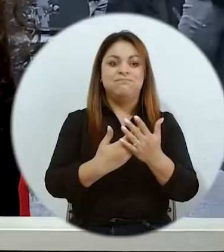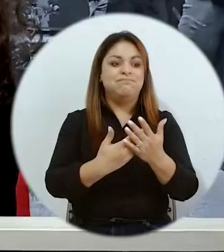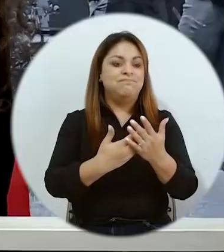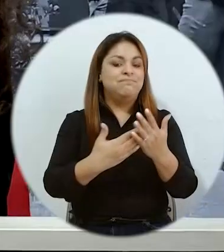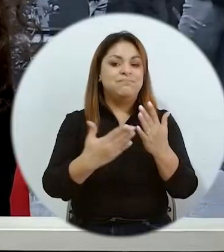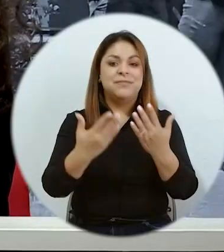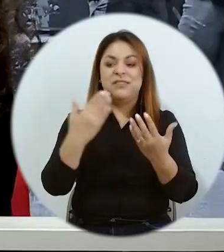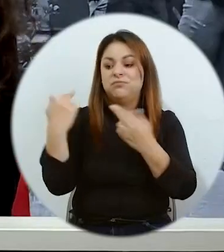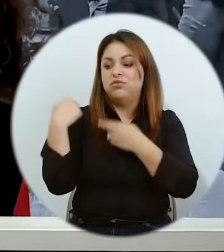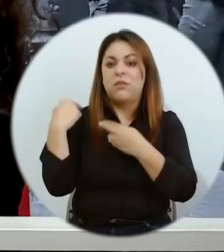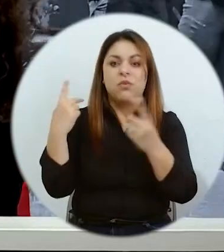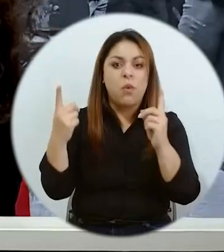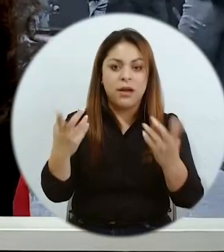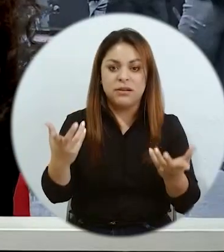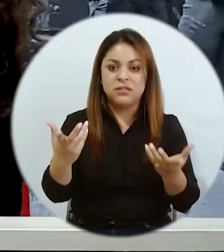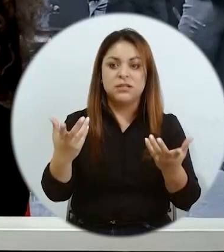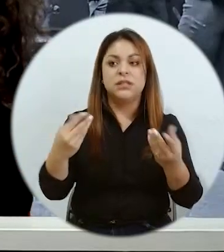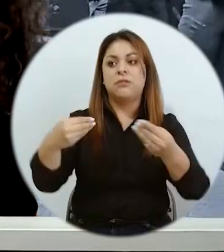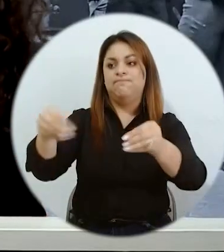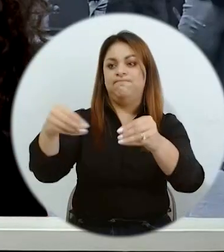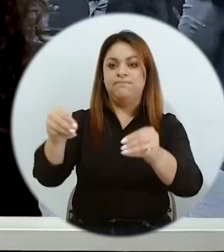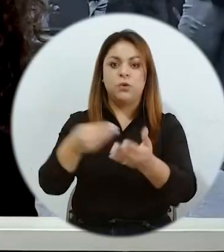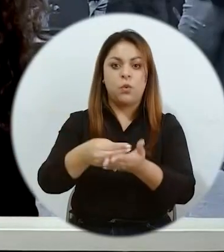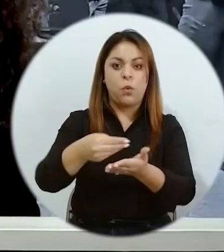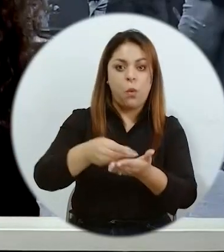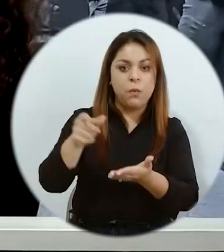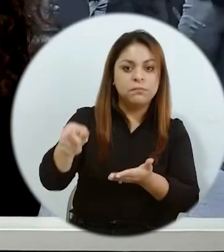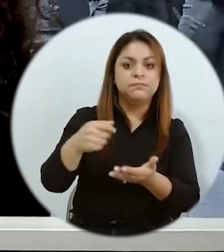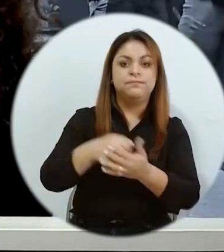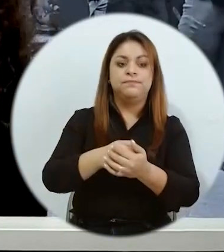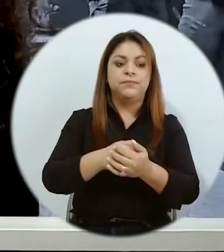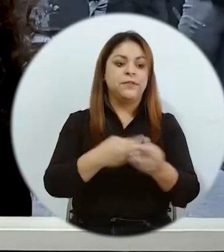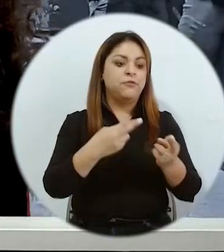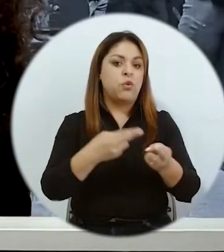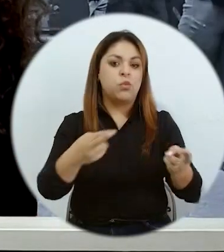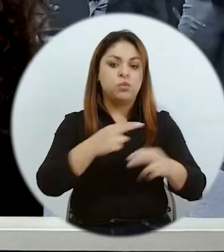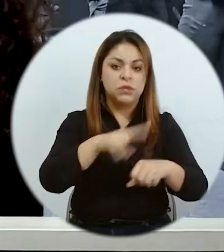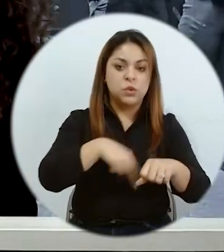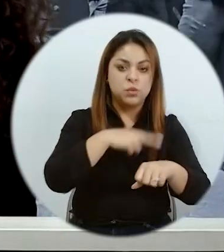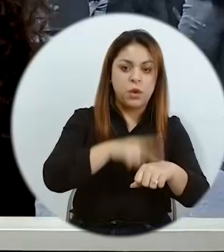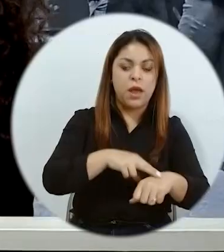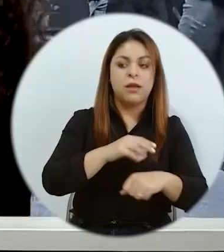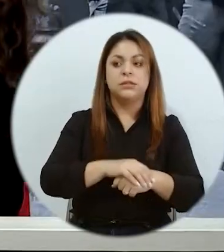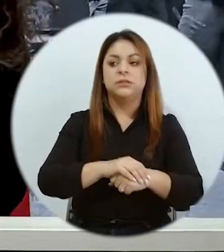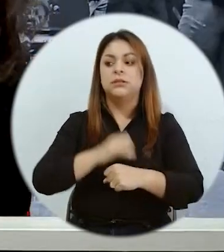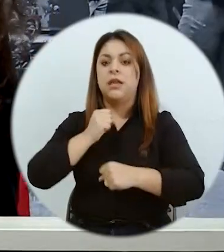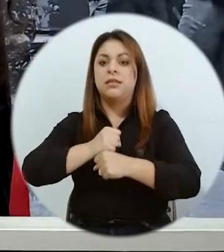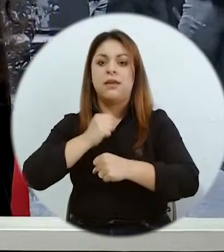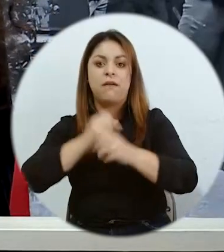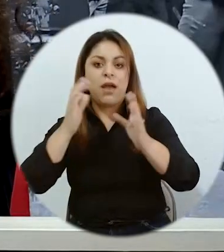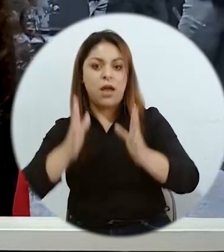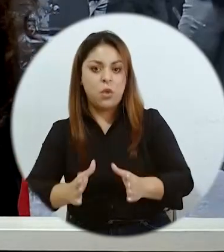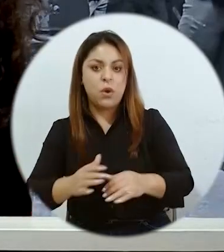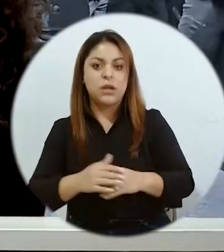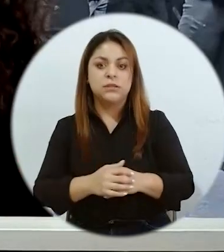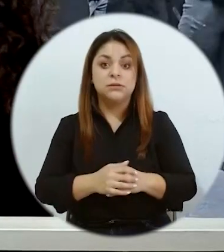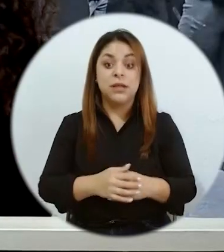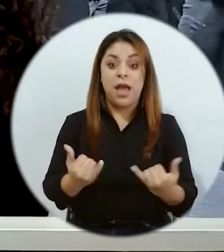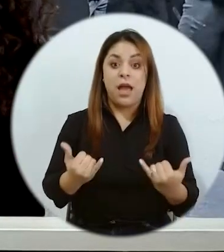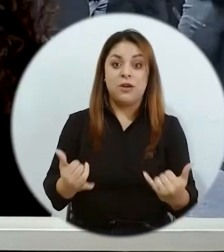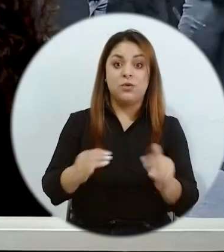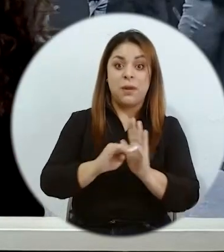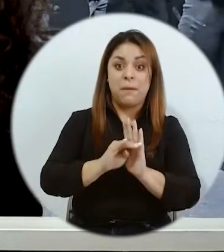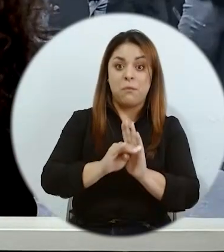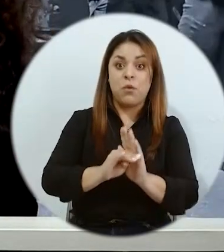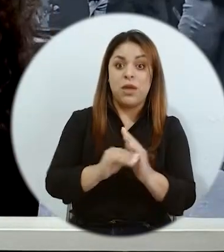¿verdad? Hacia el consumidor, hacia los recursos naturales, hacia los trabajadores, ¿verdad?